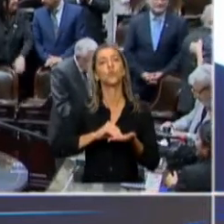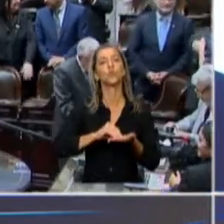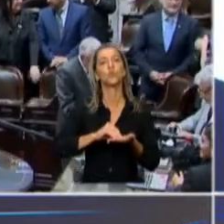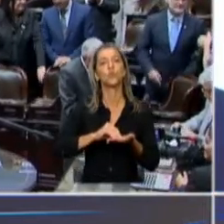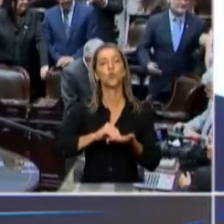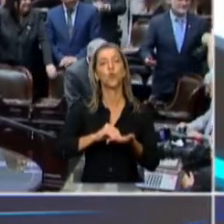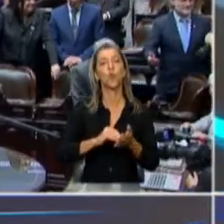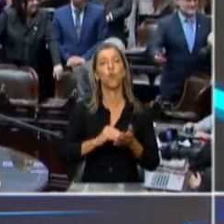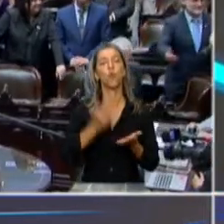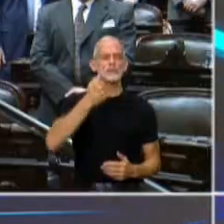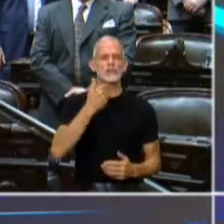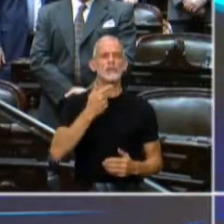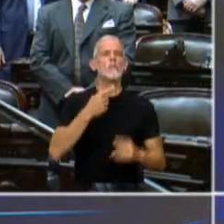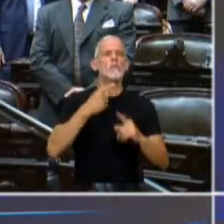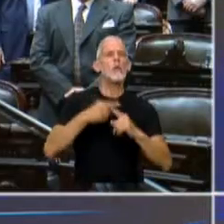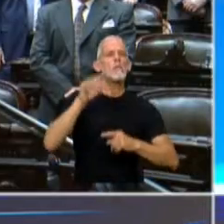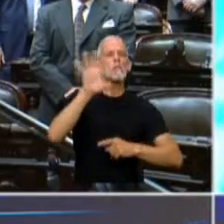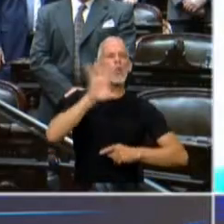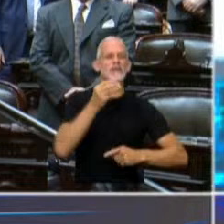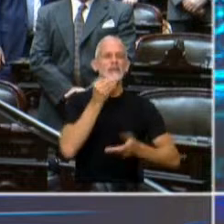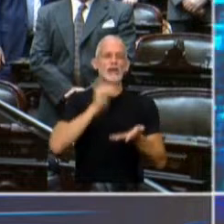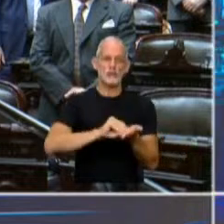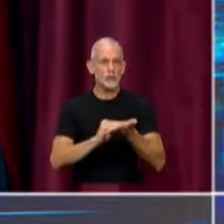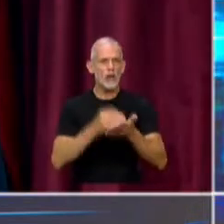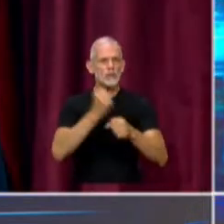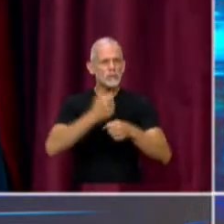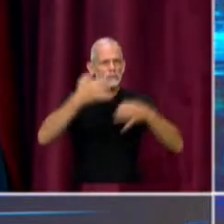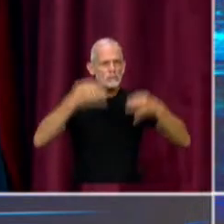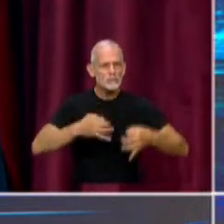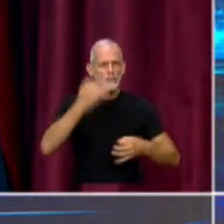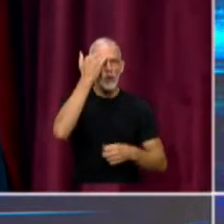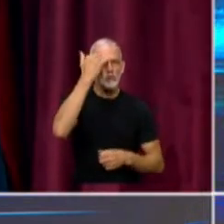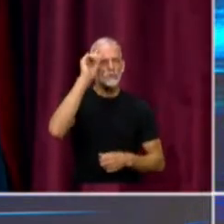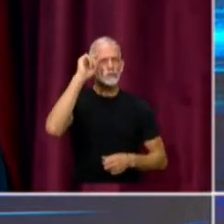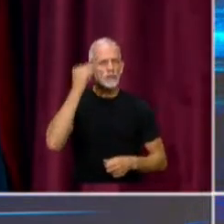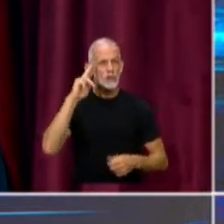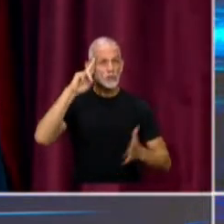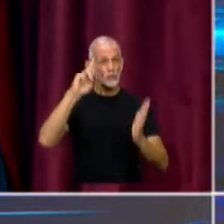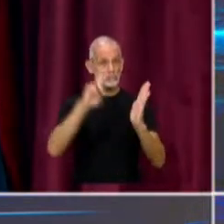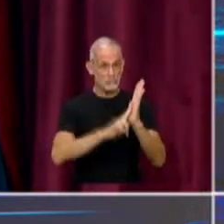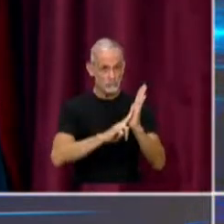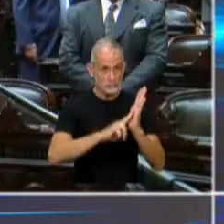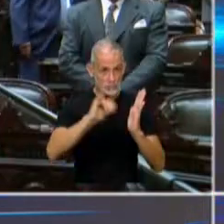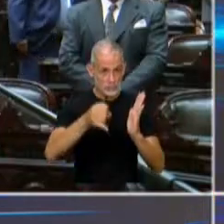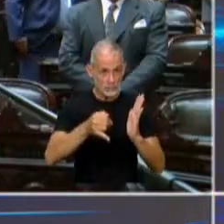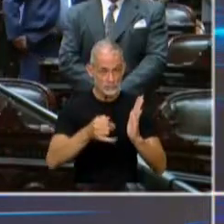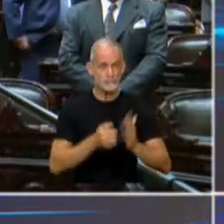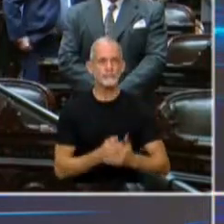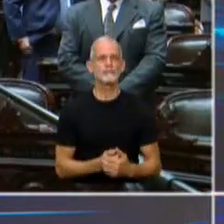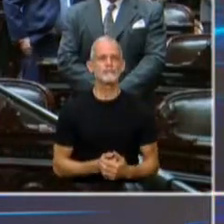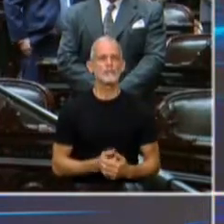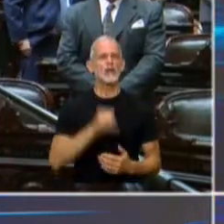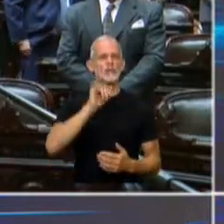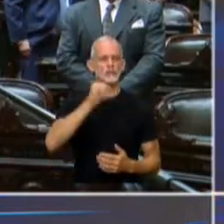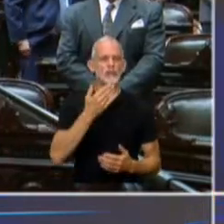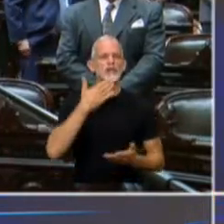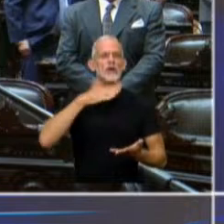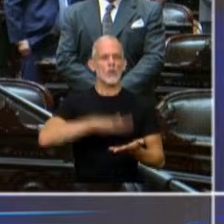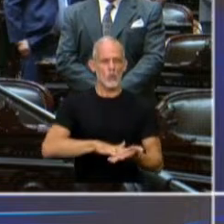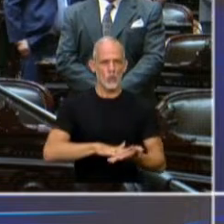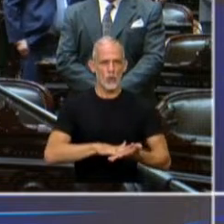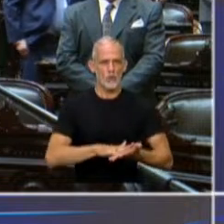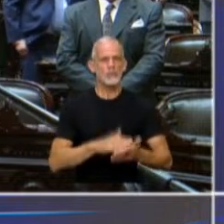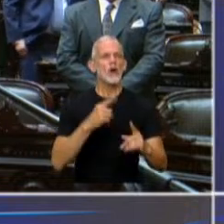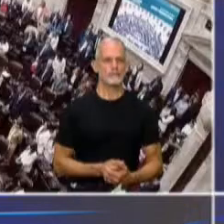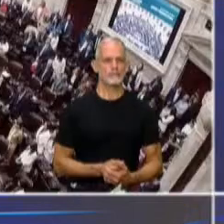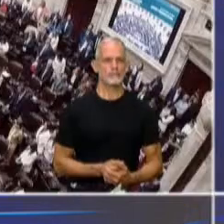no solamente que se plasmen algunas expectativas o no, sino que va a ser el primer termómetro también en términos numéricos, pero